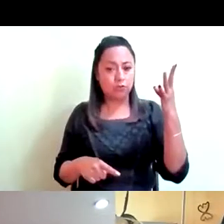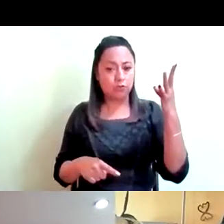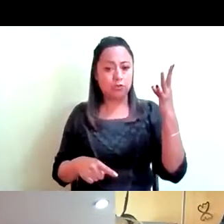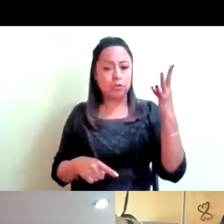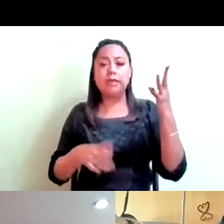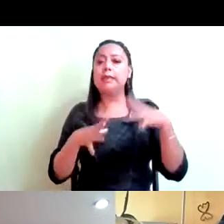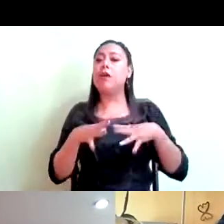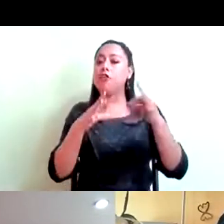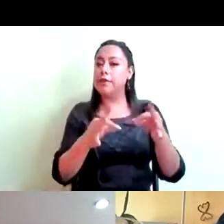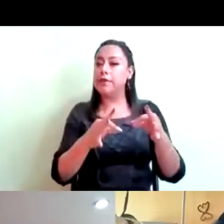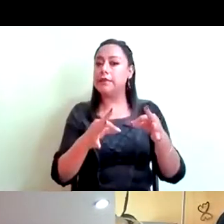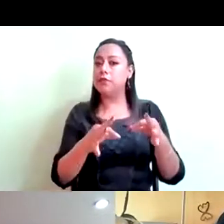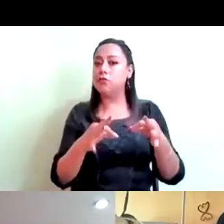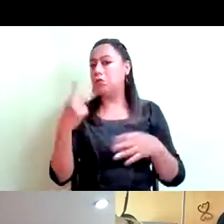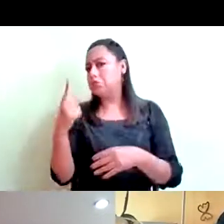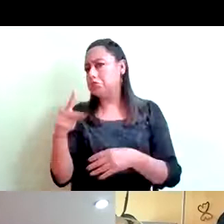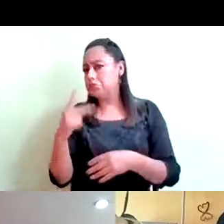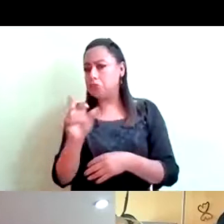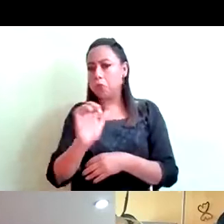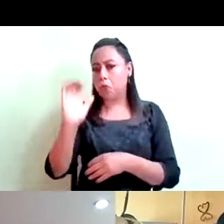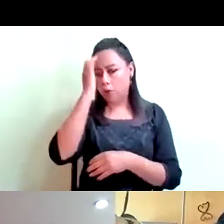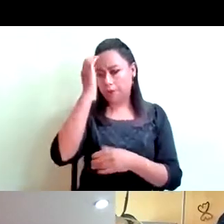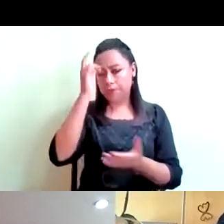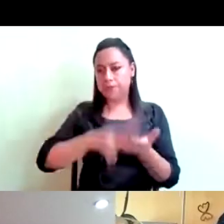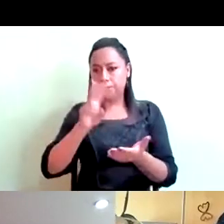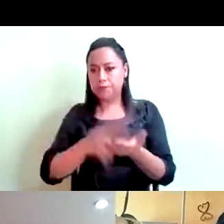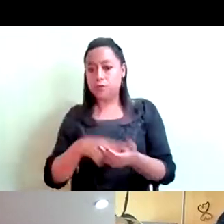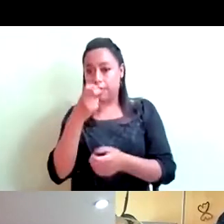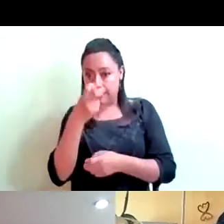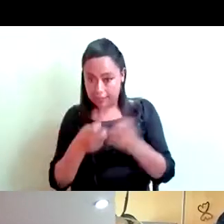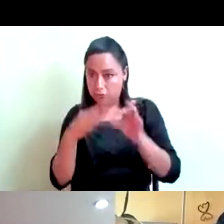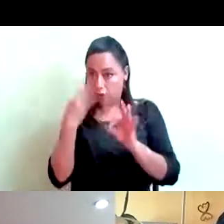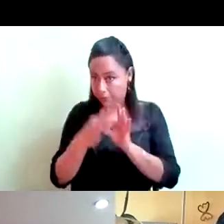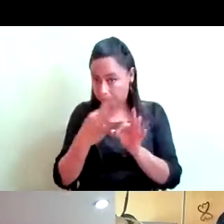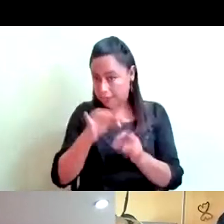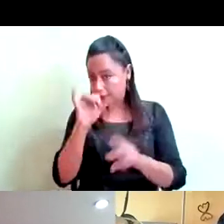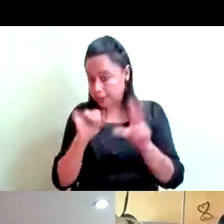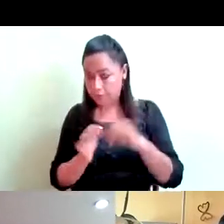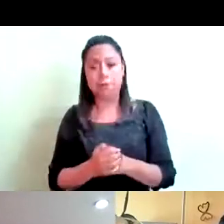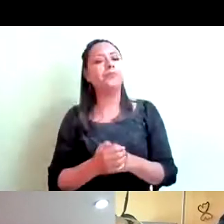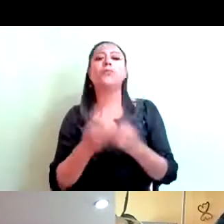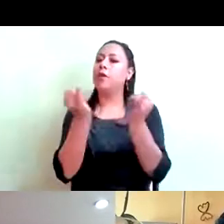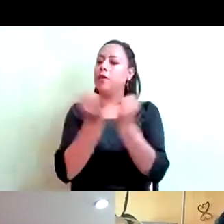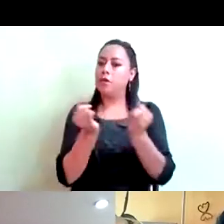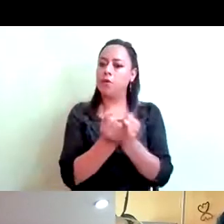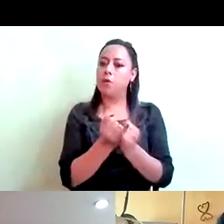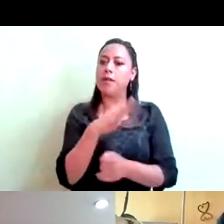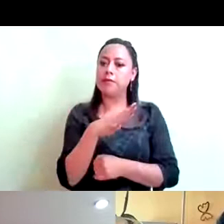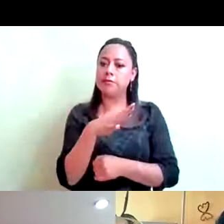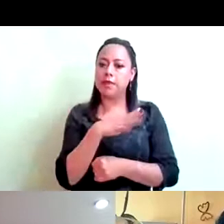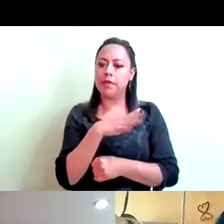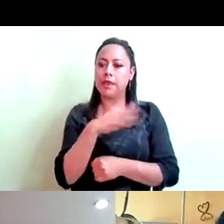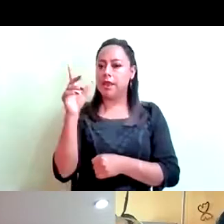su reconocimiento de validez oficial y, con ello, contar con profesionales